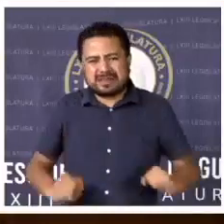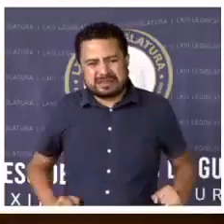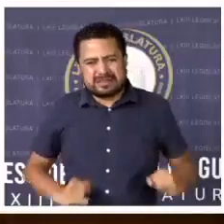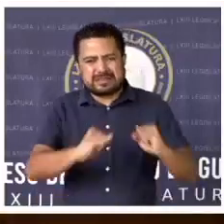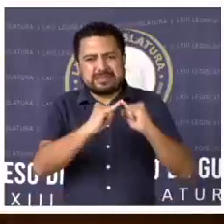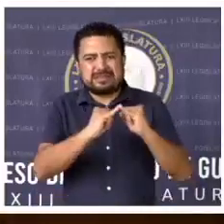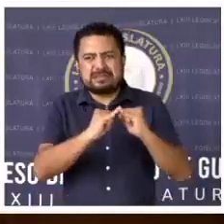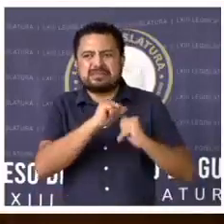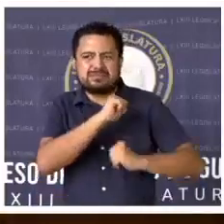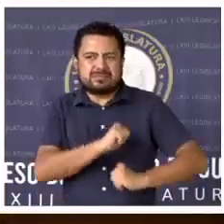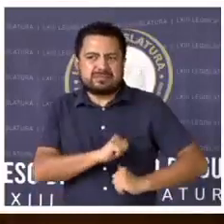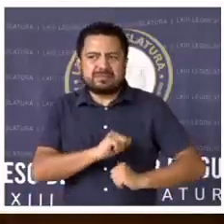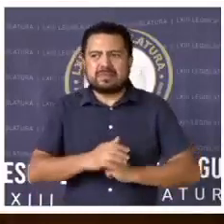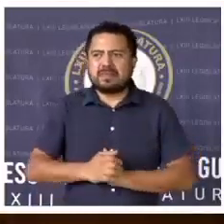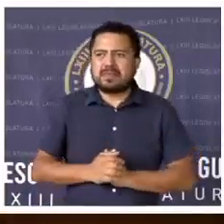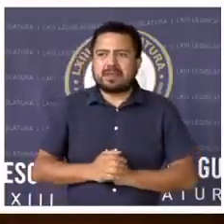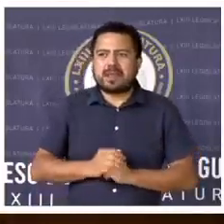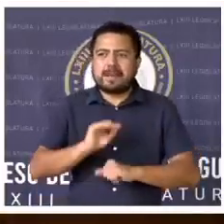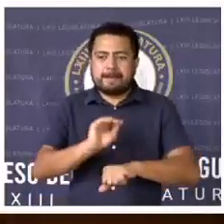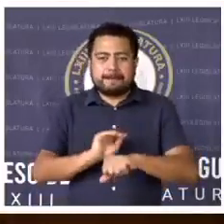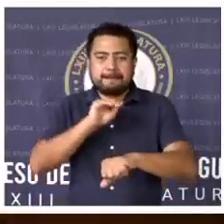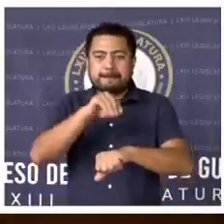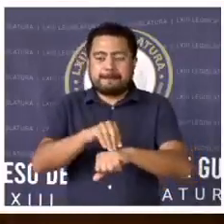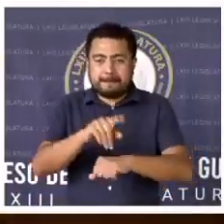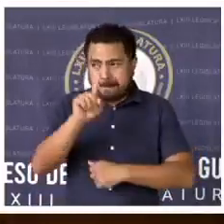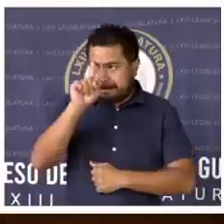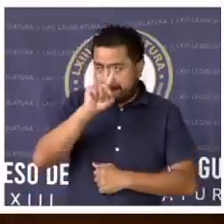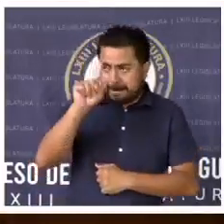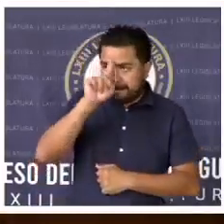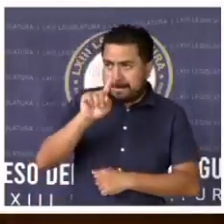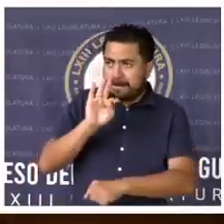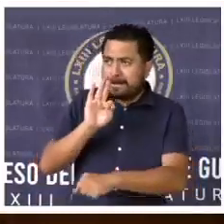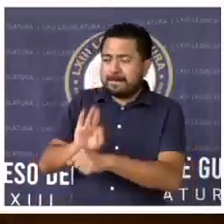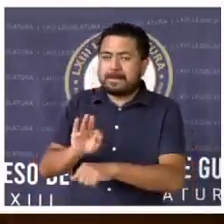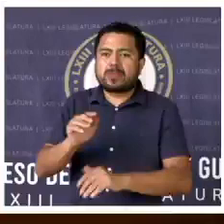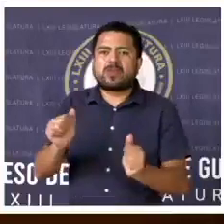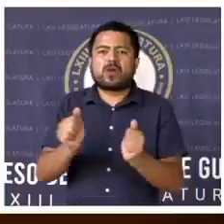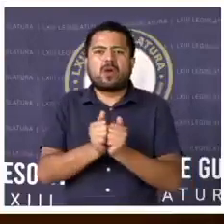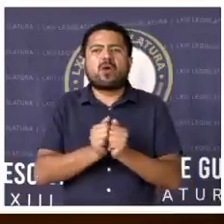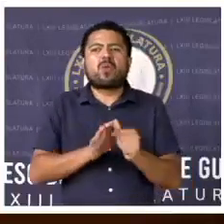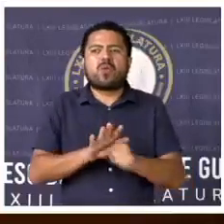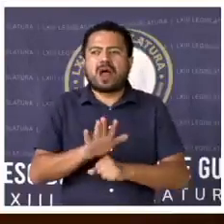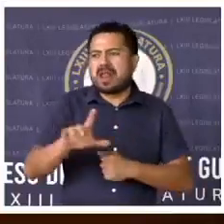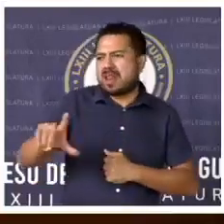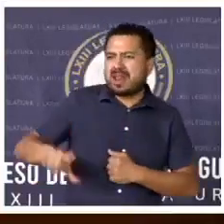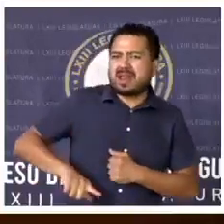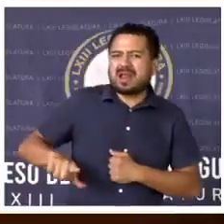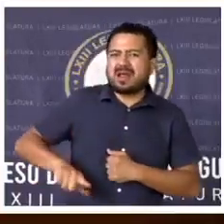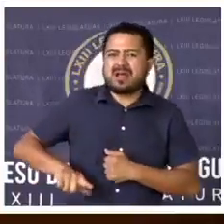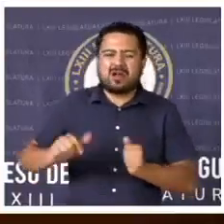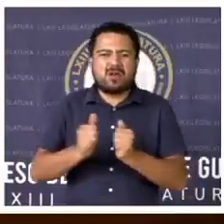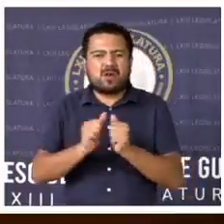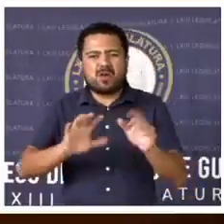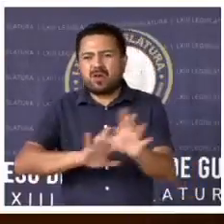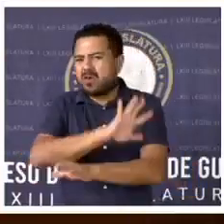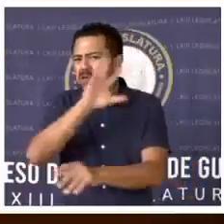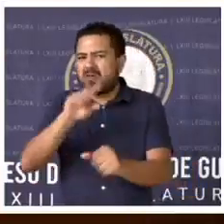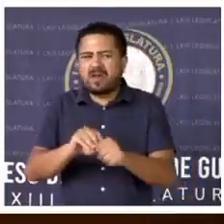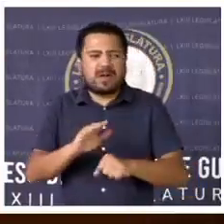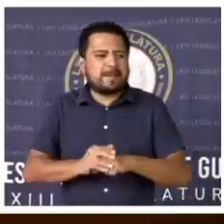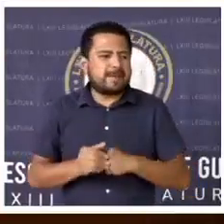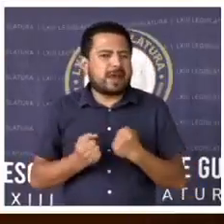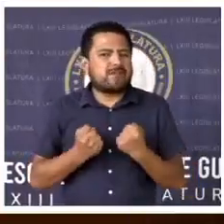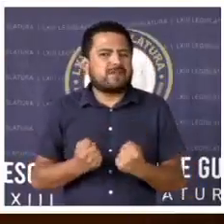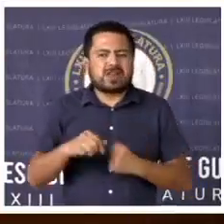competentes formulando recomendaciones ante la autoridad con toda la fuerza